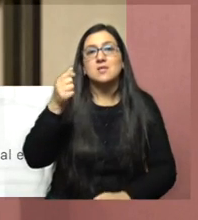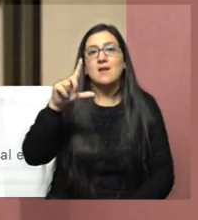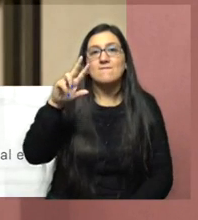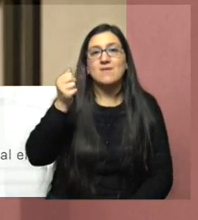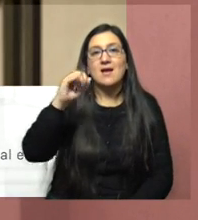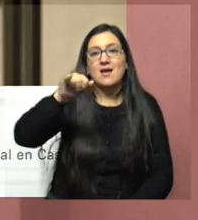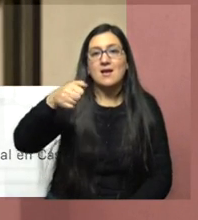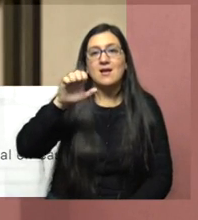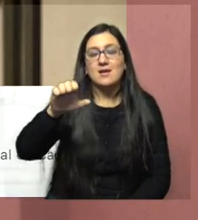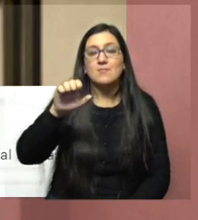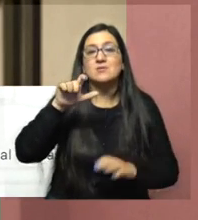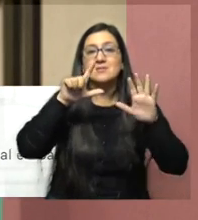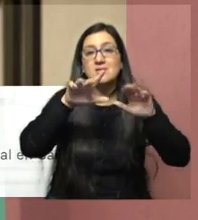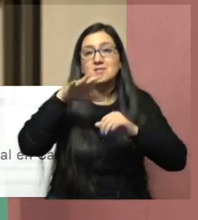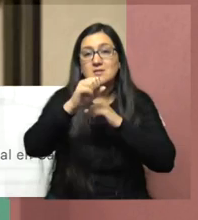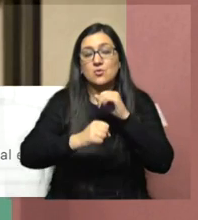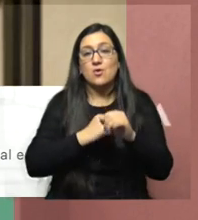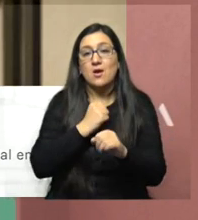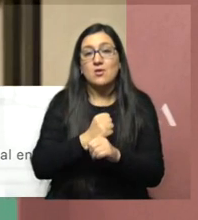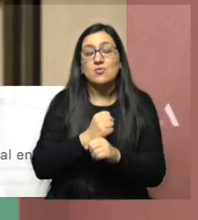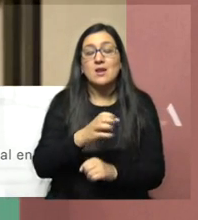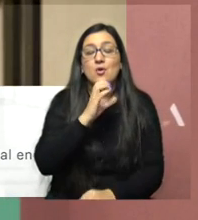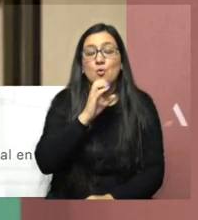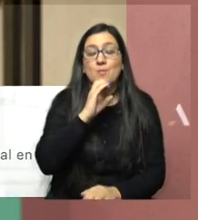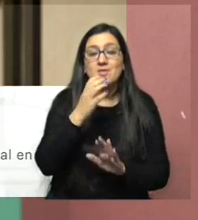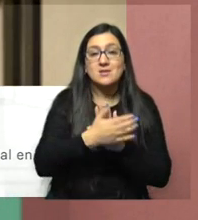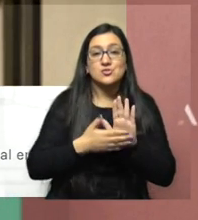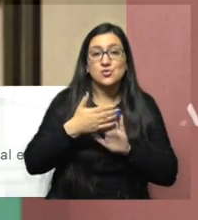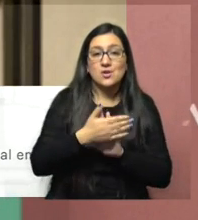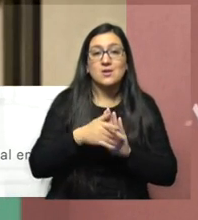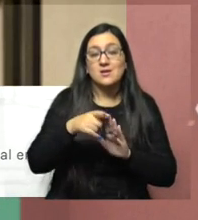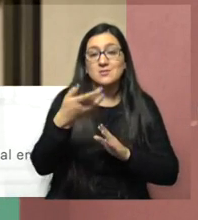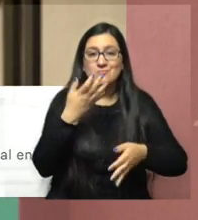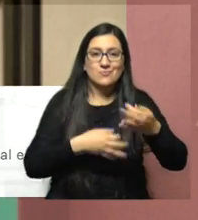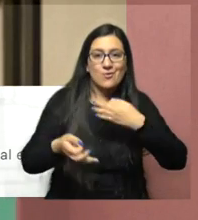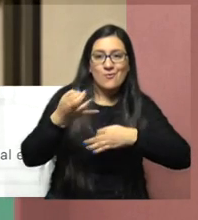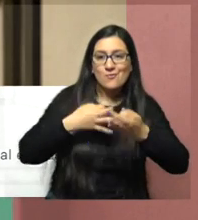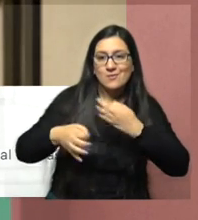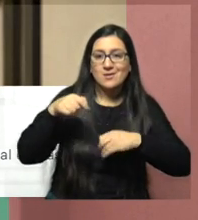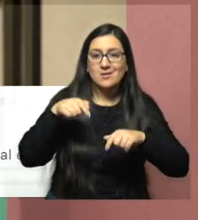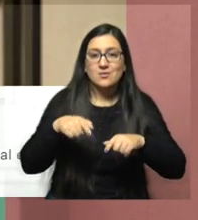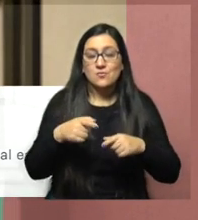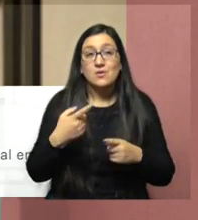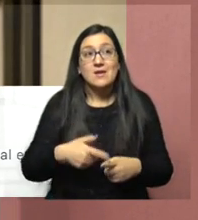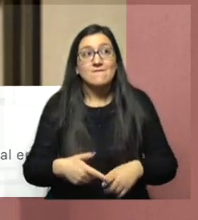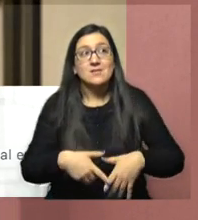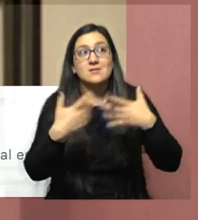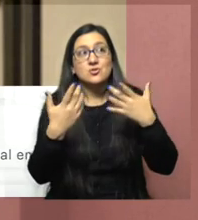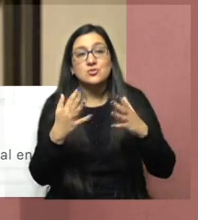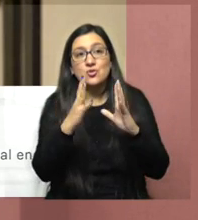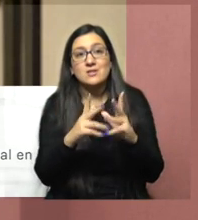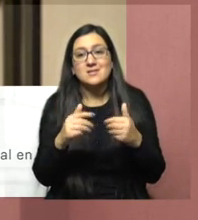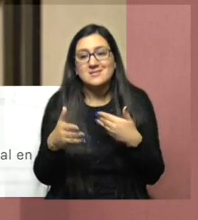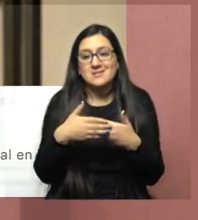el 75 aniversario de la Comedia Nacional. Esta es una obra cuya trama ocurre en el marco de una celebración que se organiza cerca de una